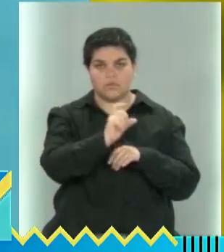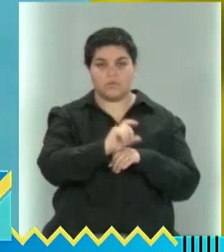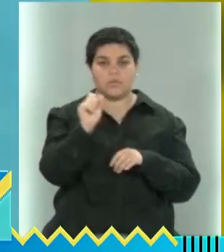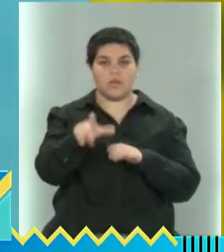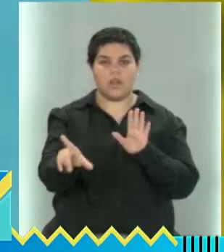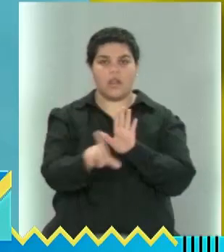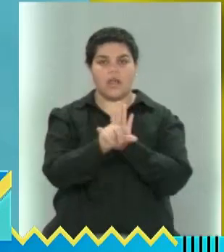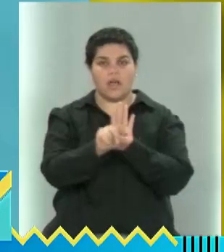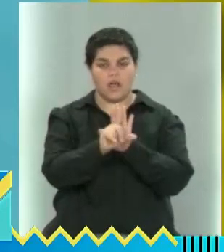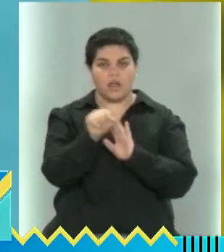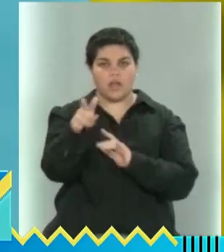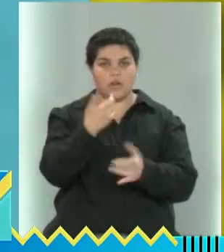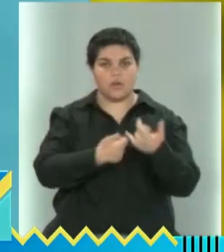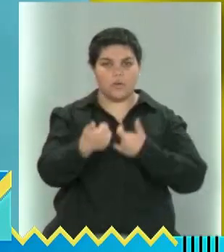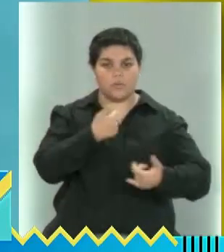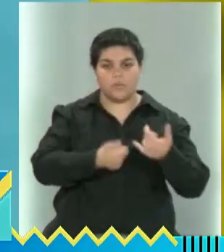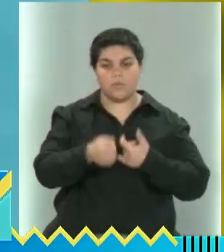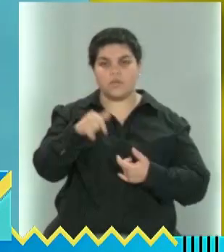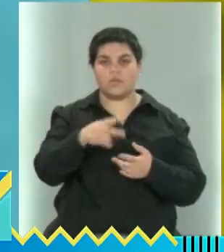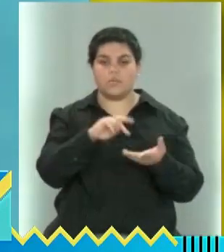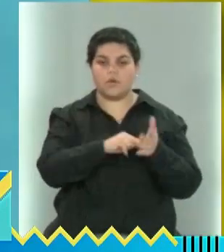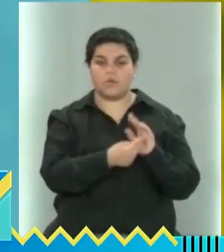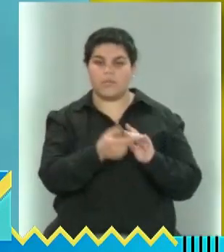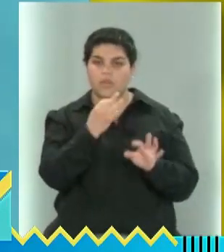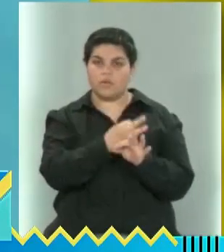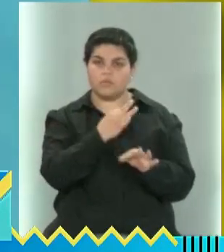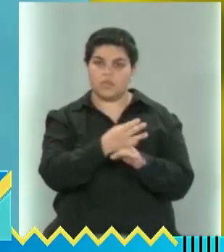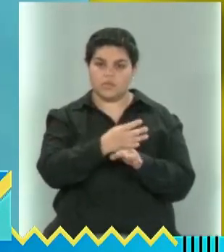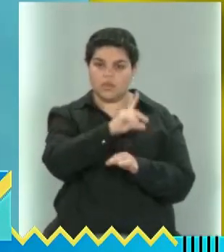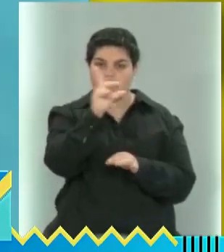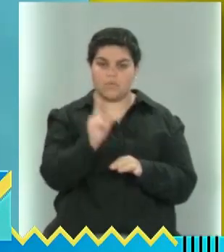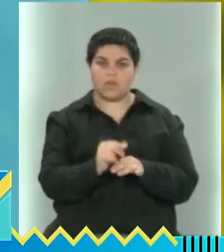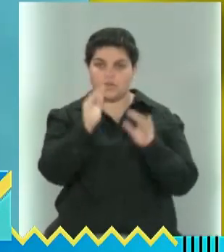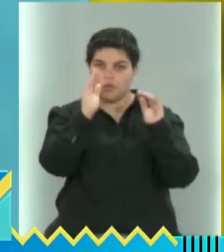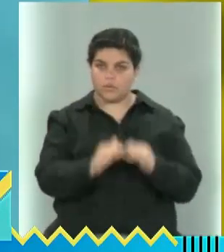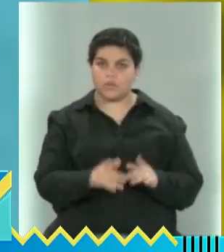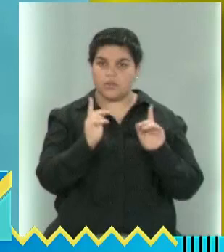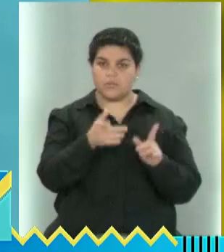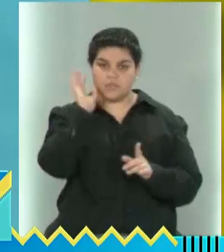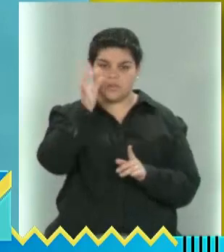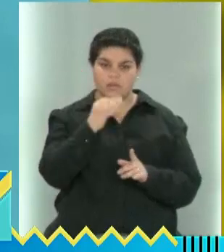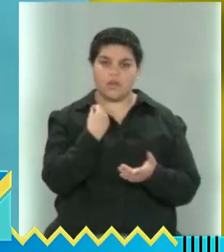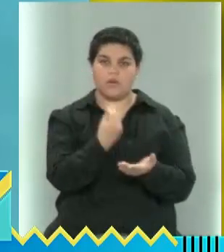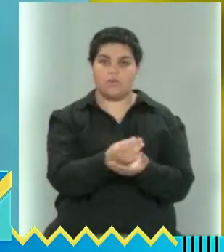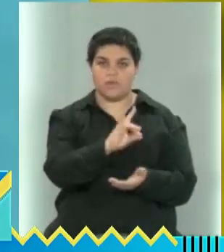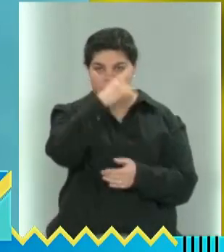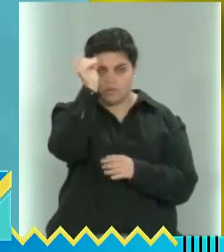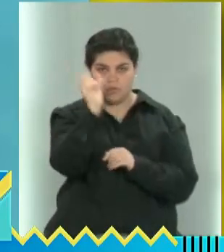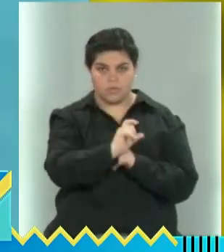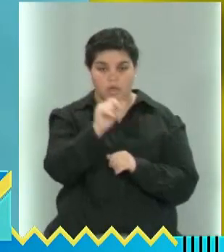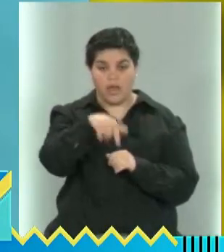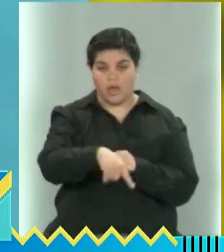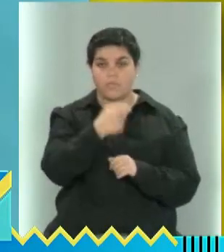Distintos Parecidos, hablando de este conflicto docente a nivel nacional que tiene, por supuesto, como protagonista aquí en la provincia de la Universidad Nacional de